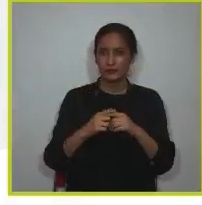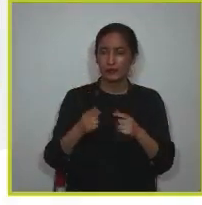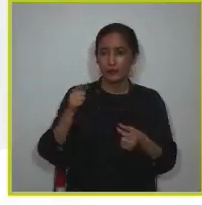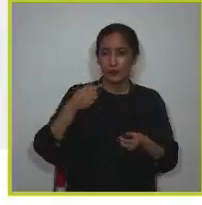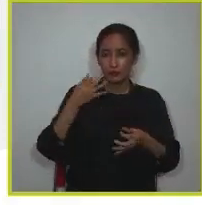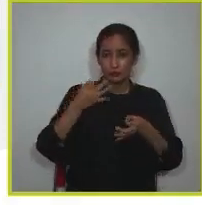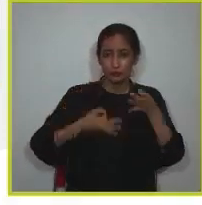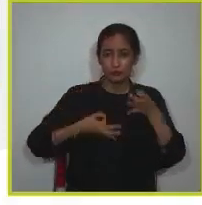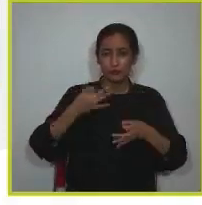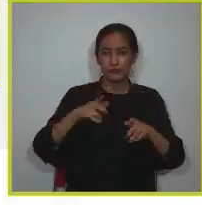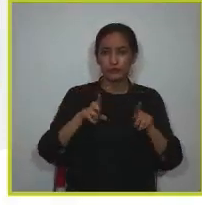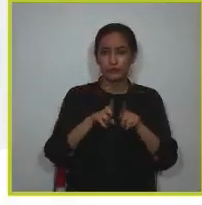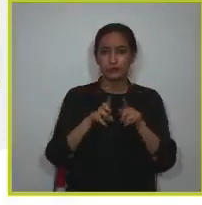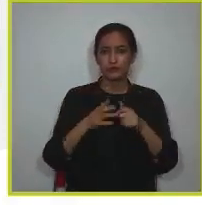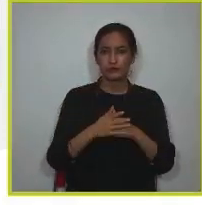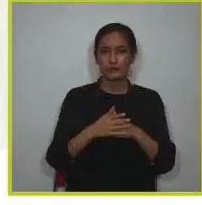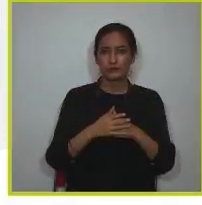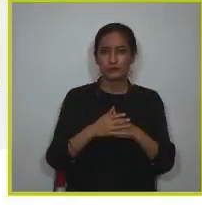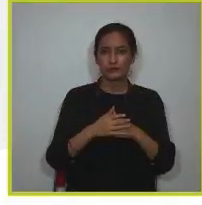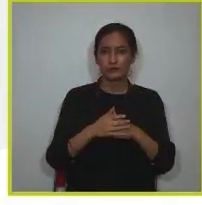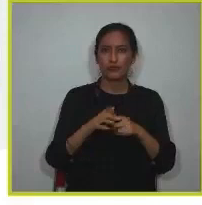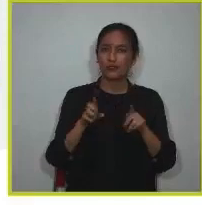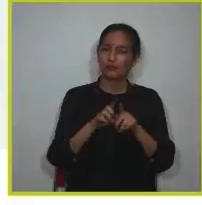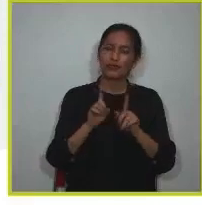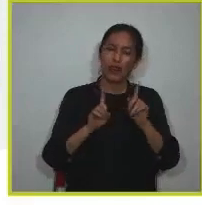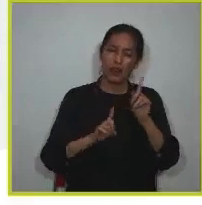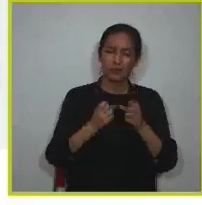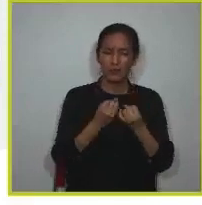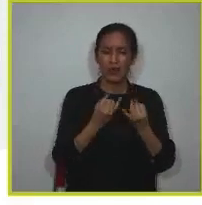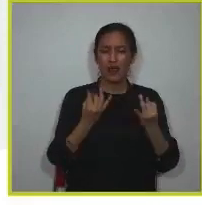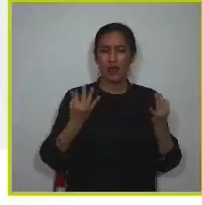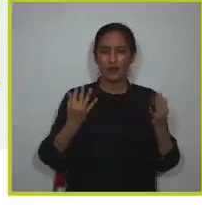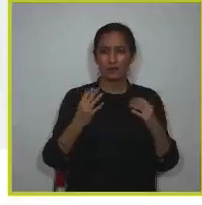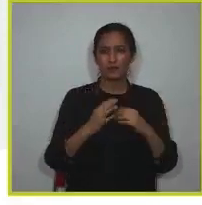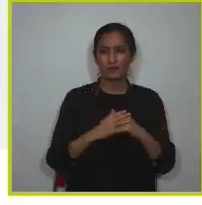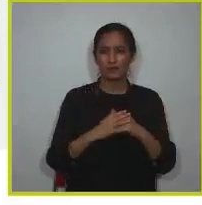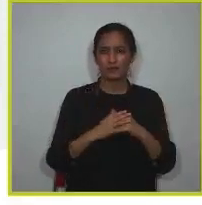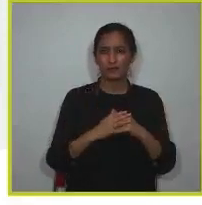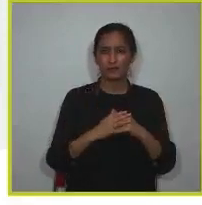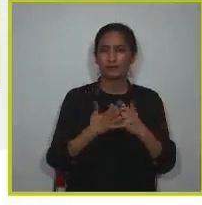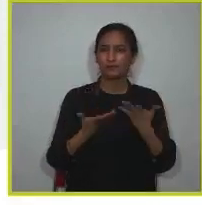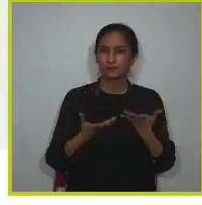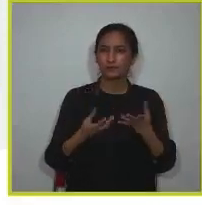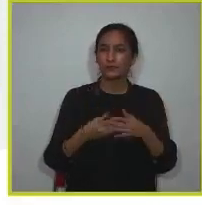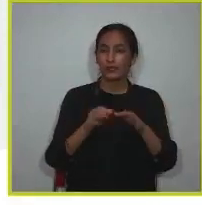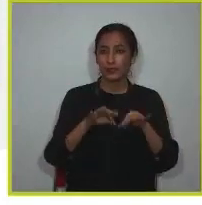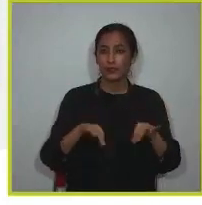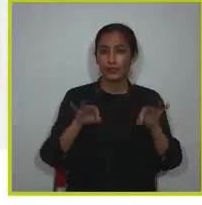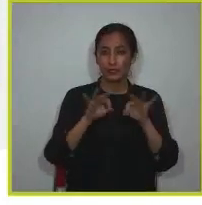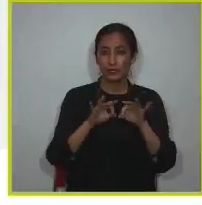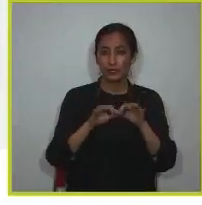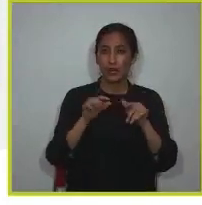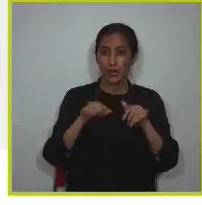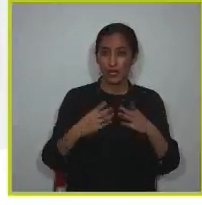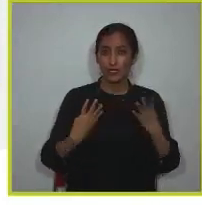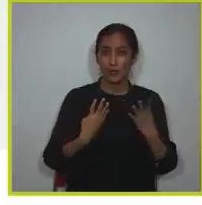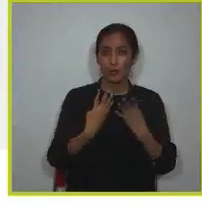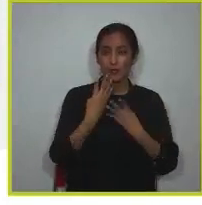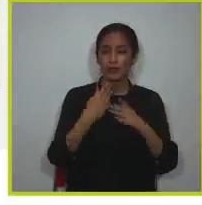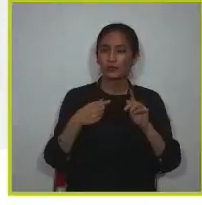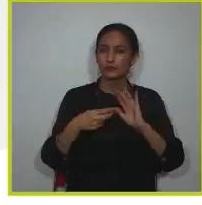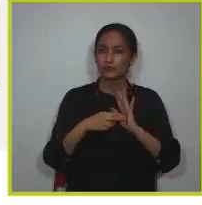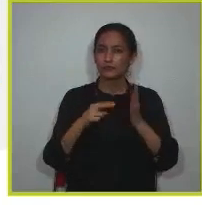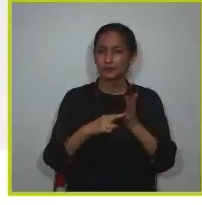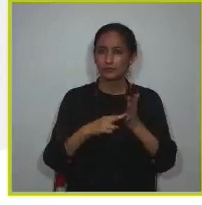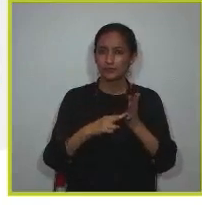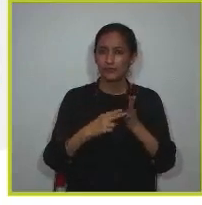economistas por citar algunos una característica importante de este modelo es que